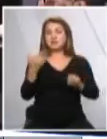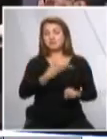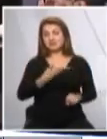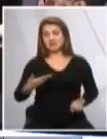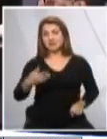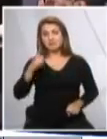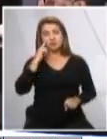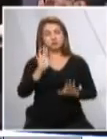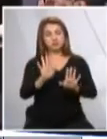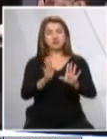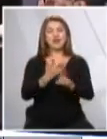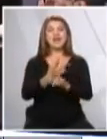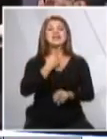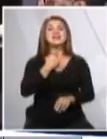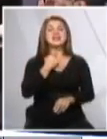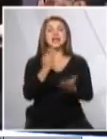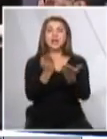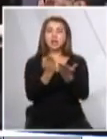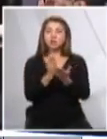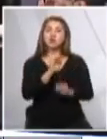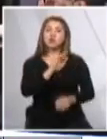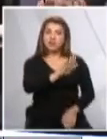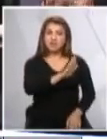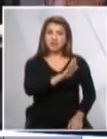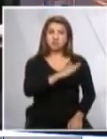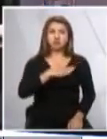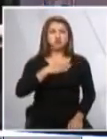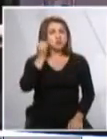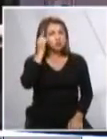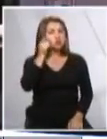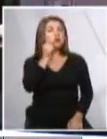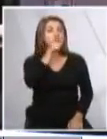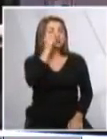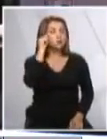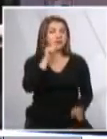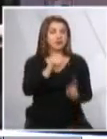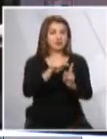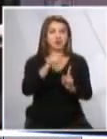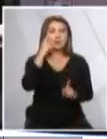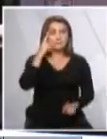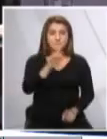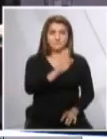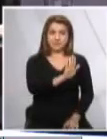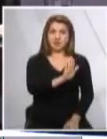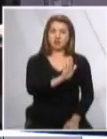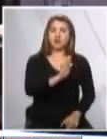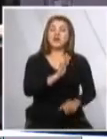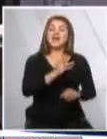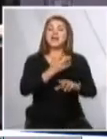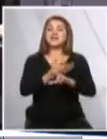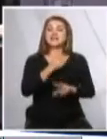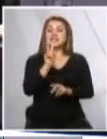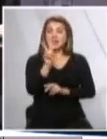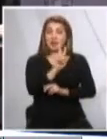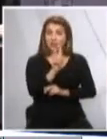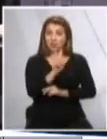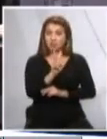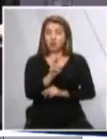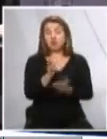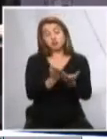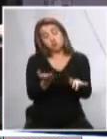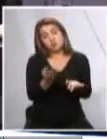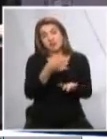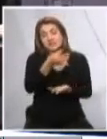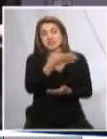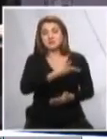con eso porque hay un interés tuyo de eso. Yo entiendo cuál es tu finalidad. Pero insistir en dos intervenciones tuyas para